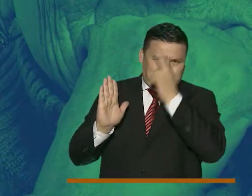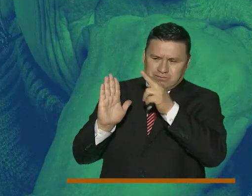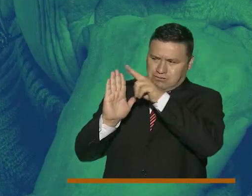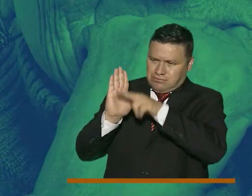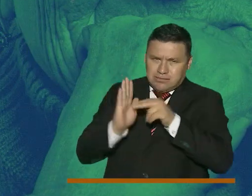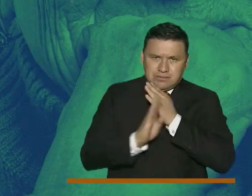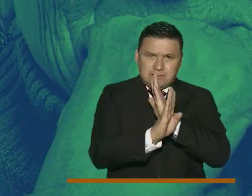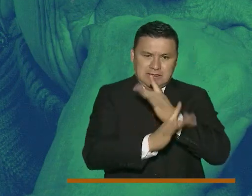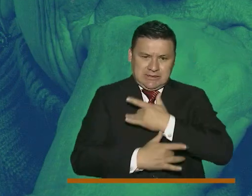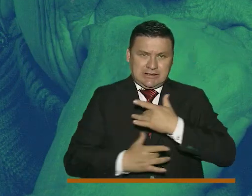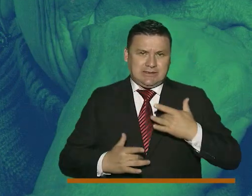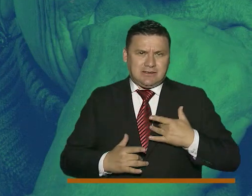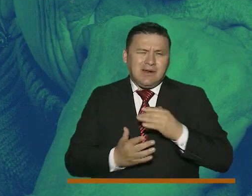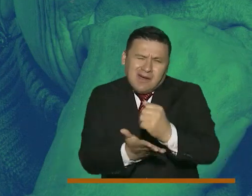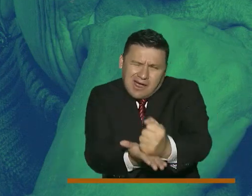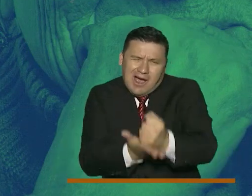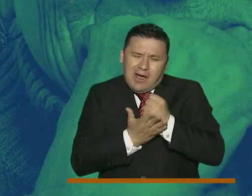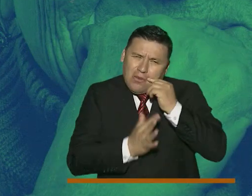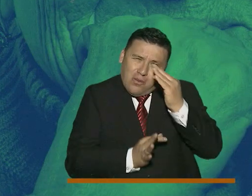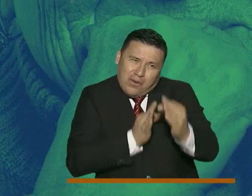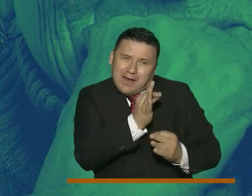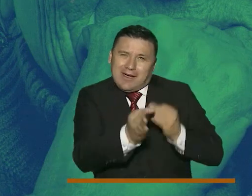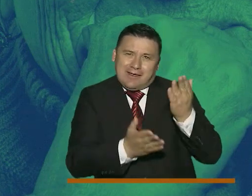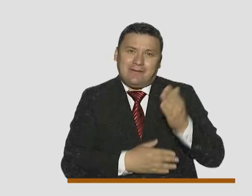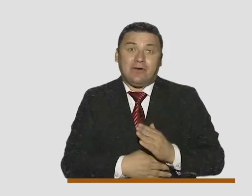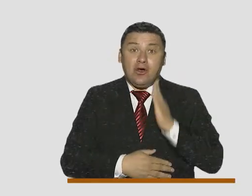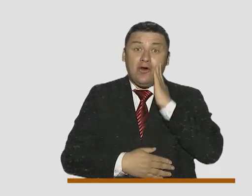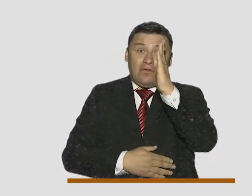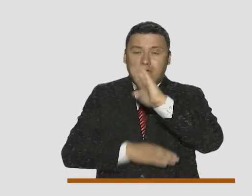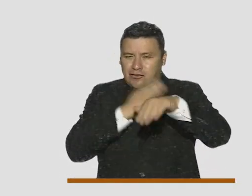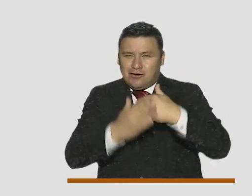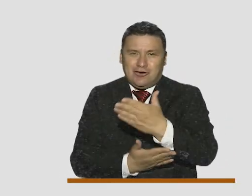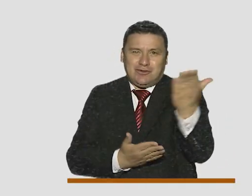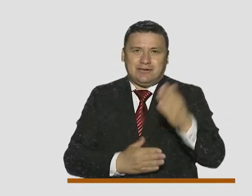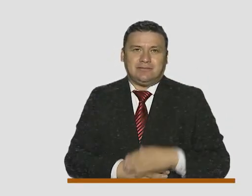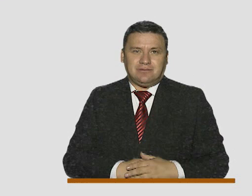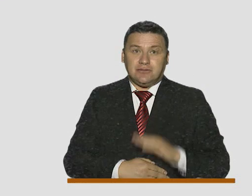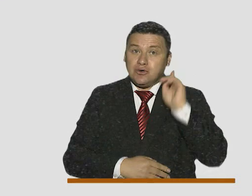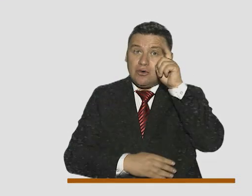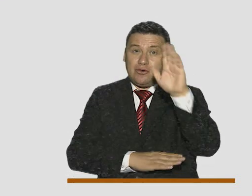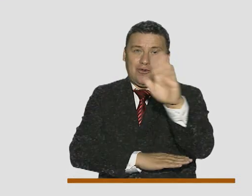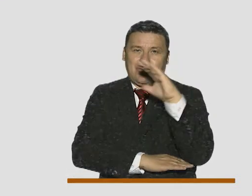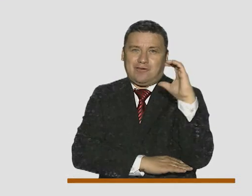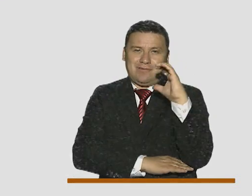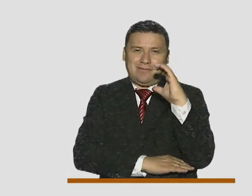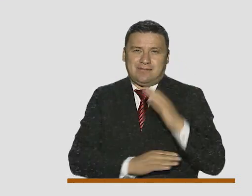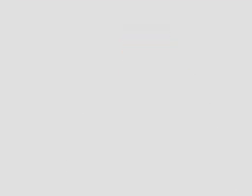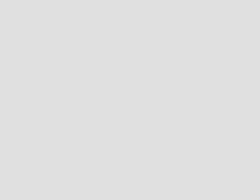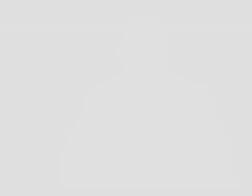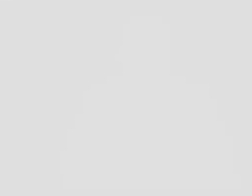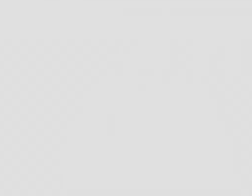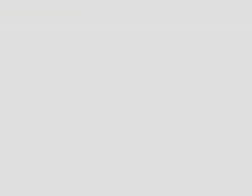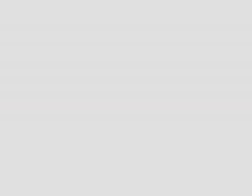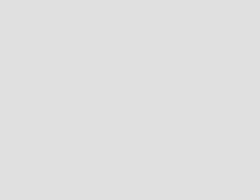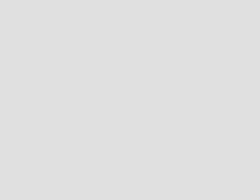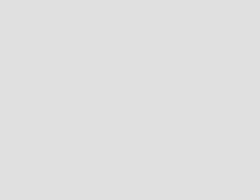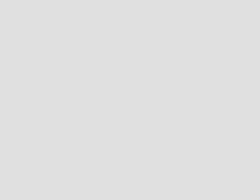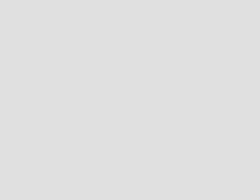medidas de bioseguridad y ayúdanos a cuidarte. El futuro es de todos. Gobierno de Colombia.